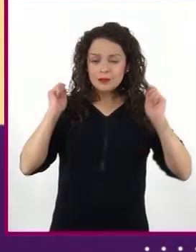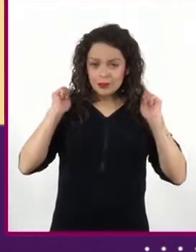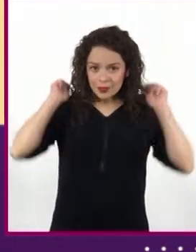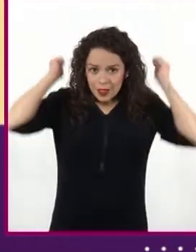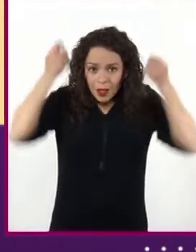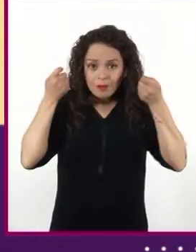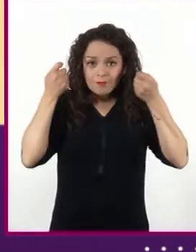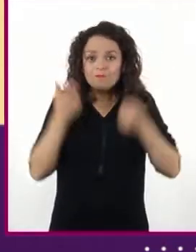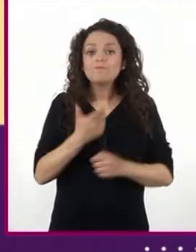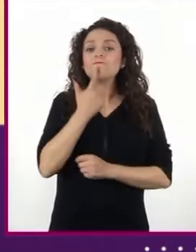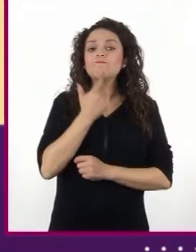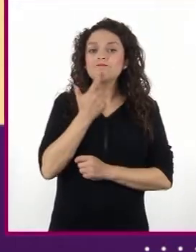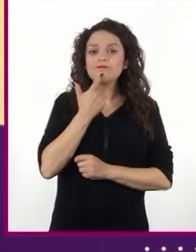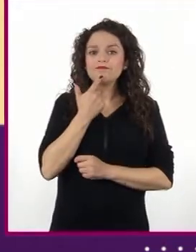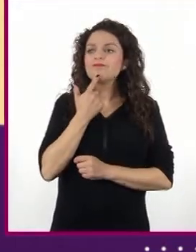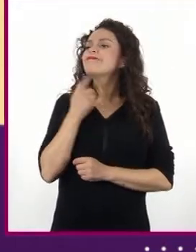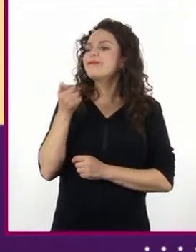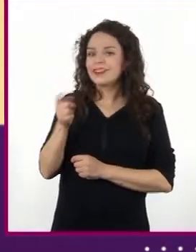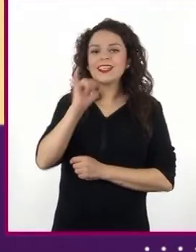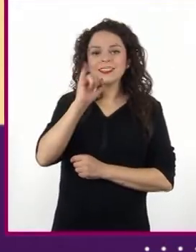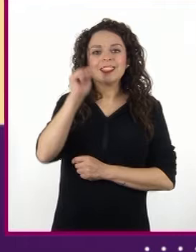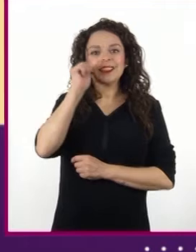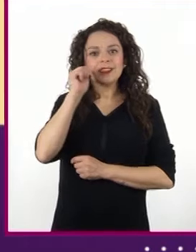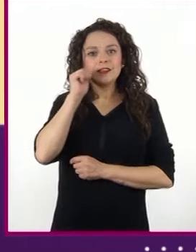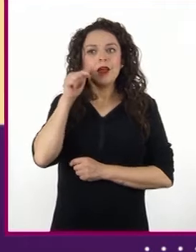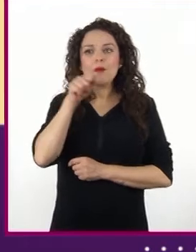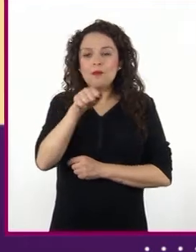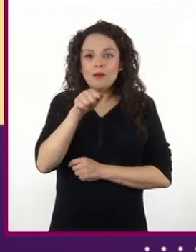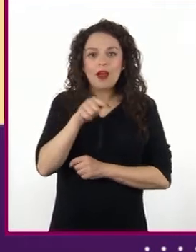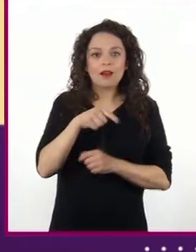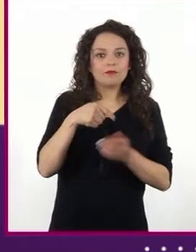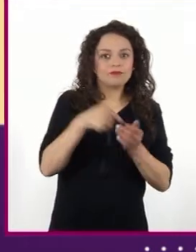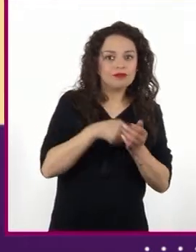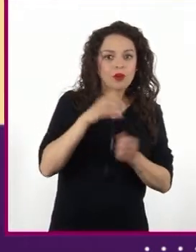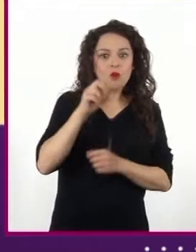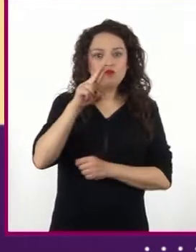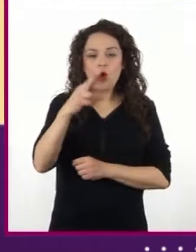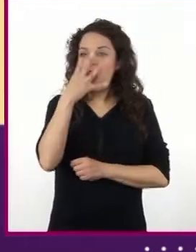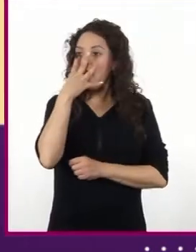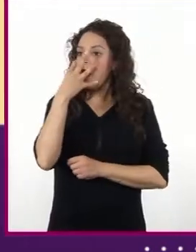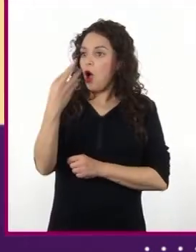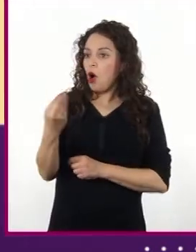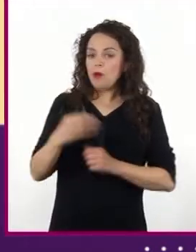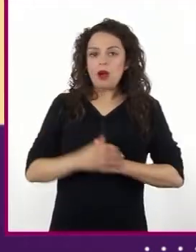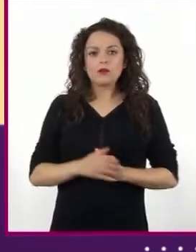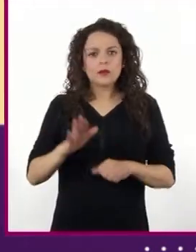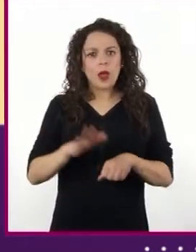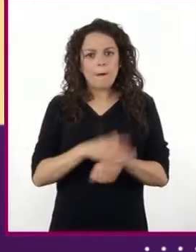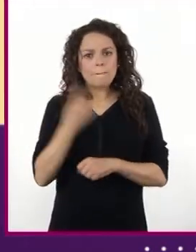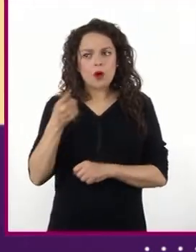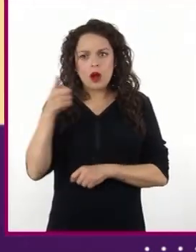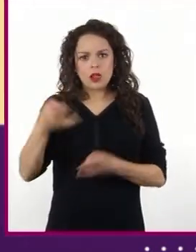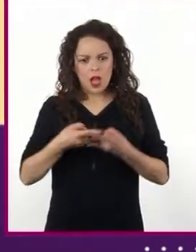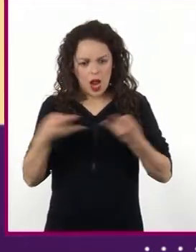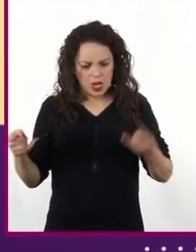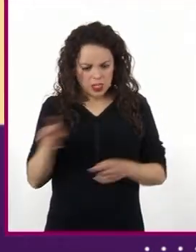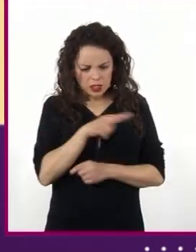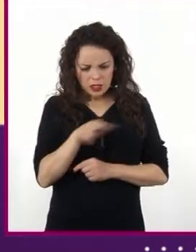misma que se enfrenta al lobo feroz. A los censores no les pareció adecuada una parte de la historia y lo